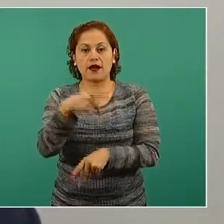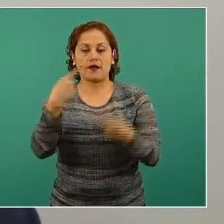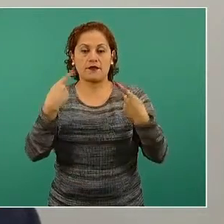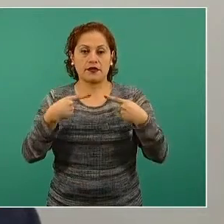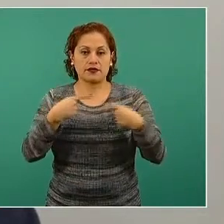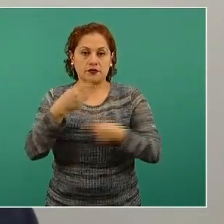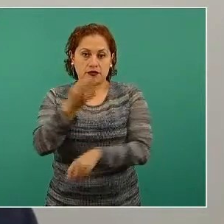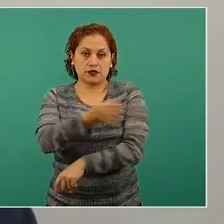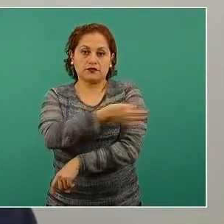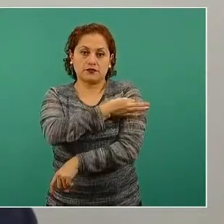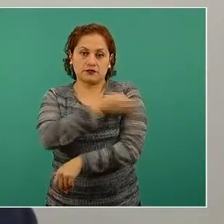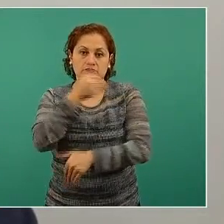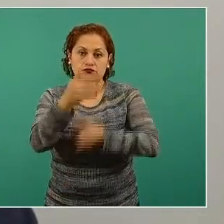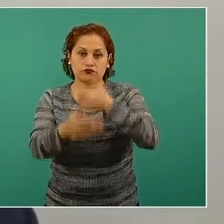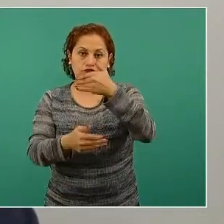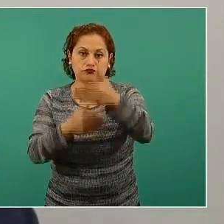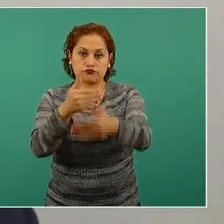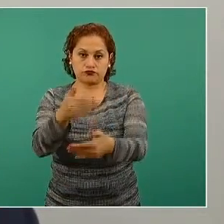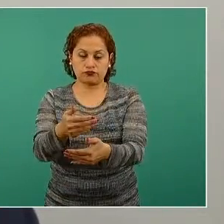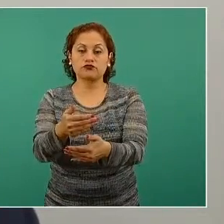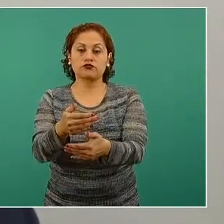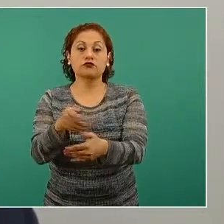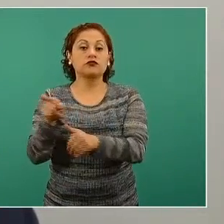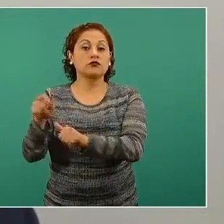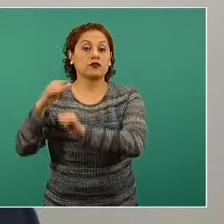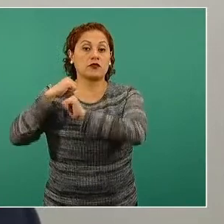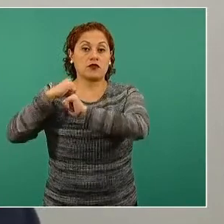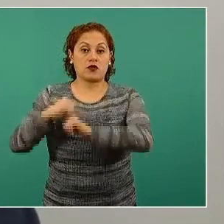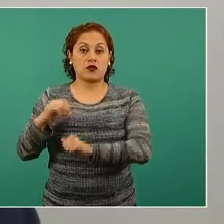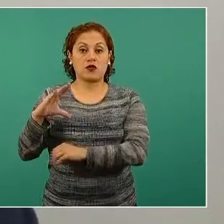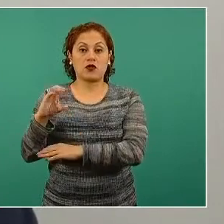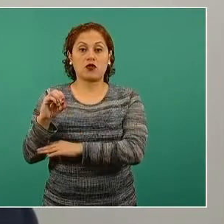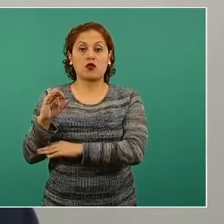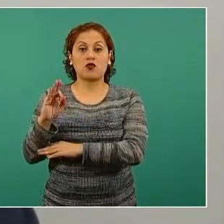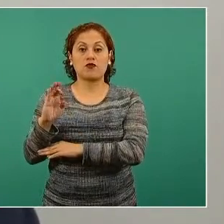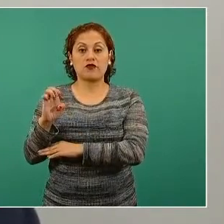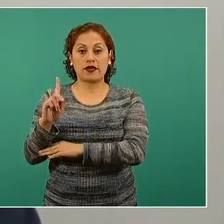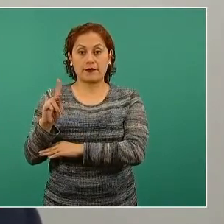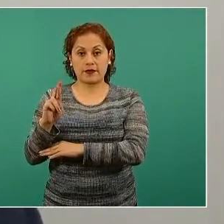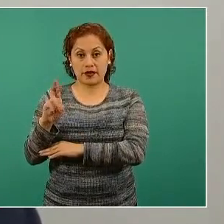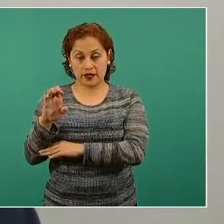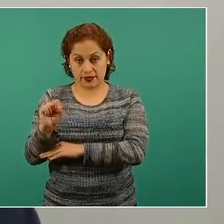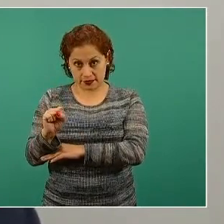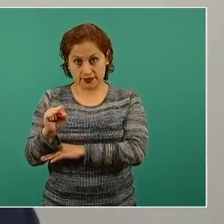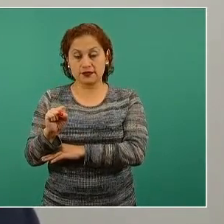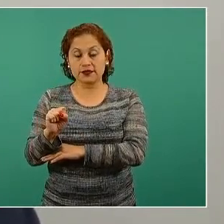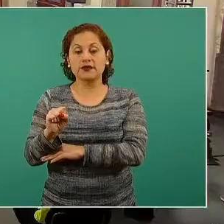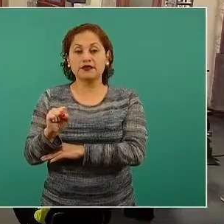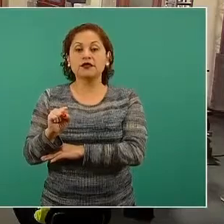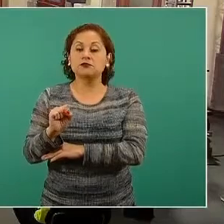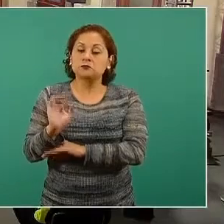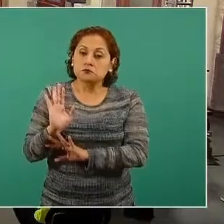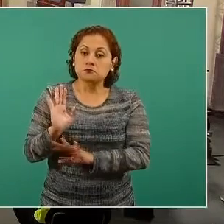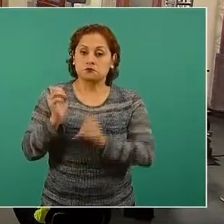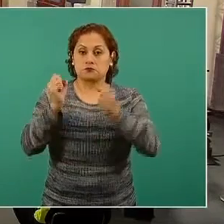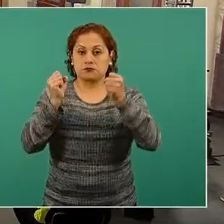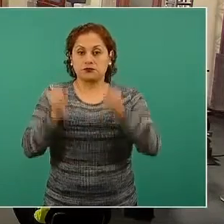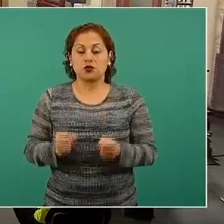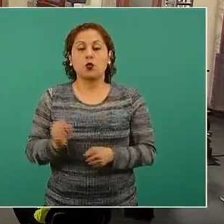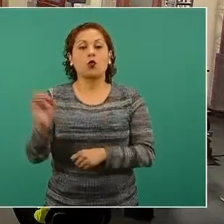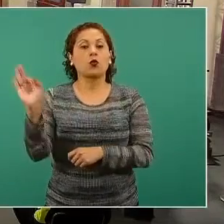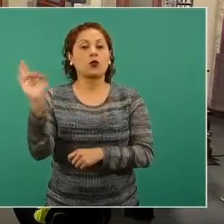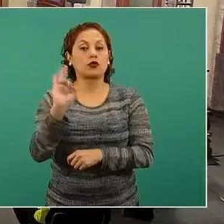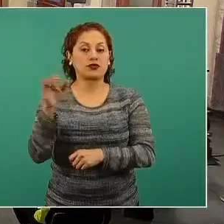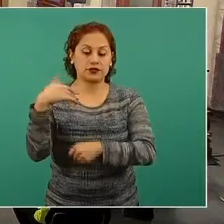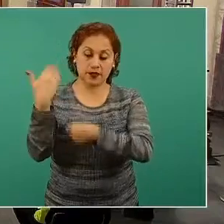Continuará este proceso de verificación por parte de la COFEPRIS y de seguro en el transcurso de la siguiente